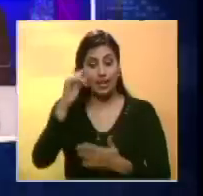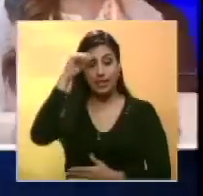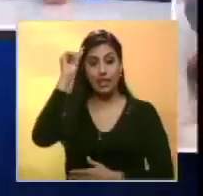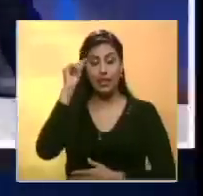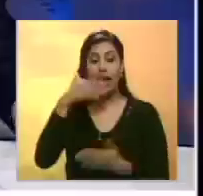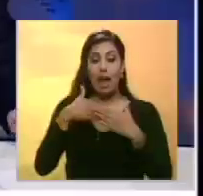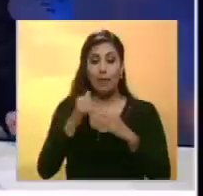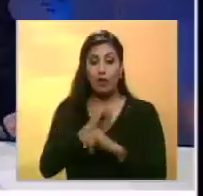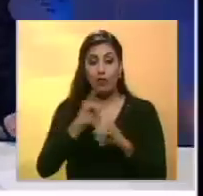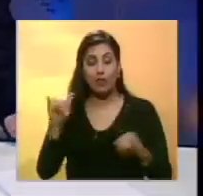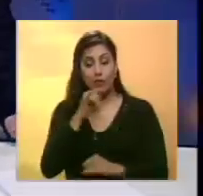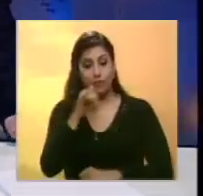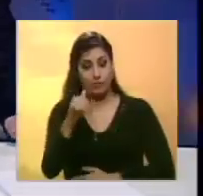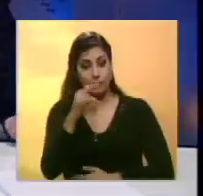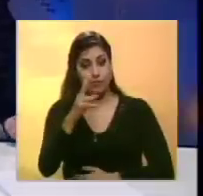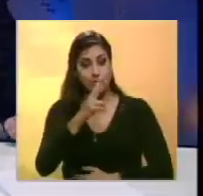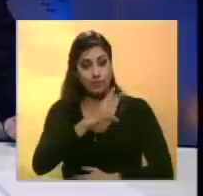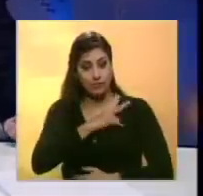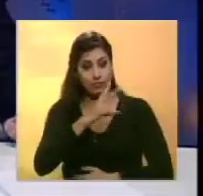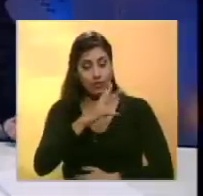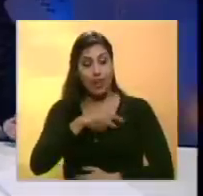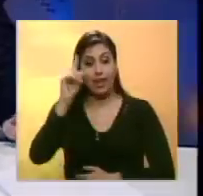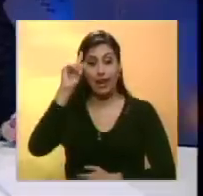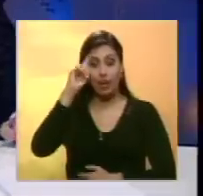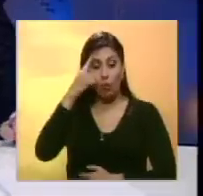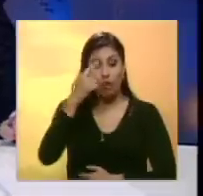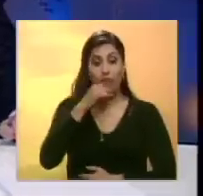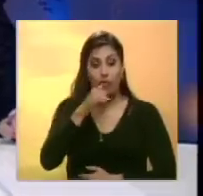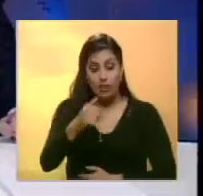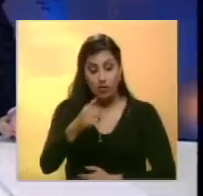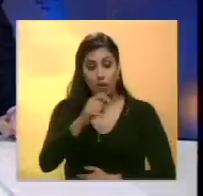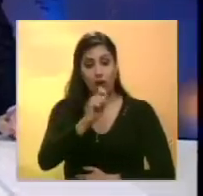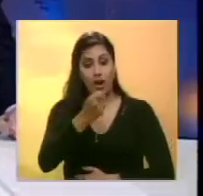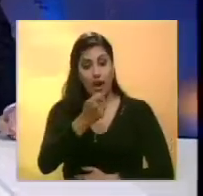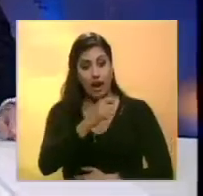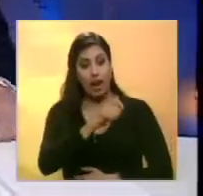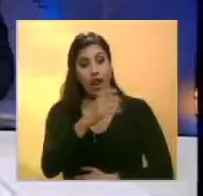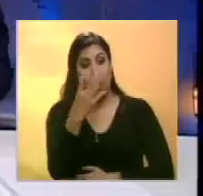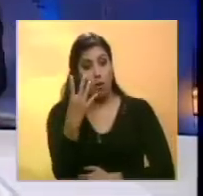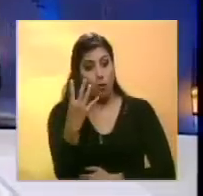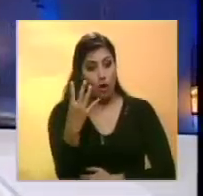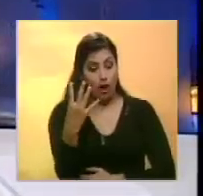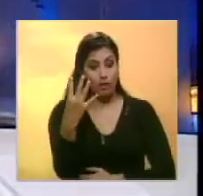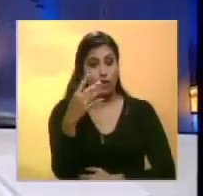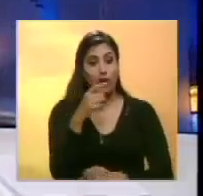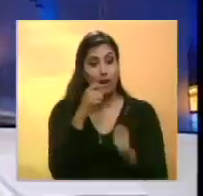Andrina. Amigos, y hasta aquí la presente emisión. Recuerden, Noticiero Venevisión,